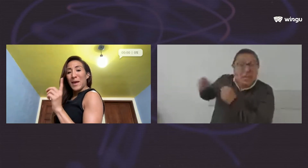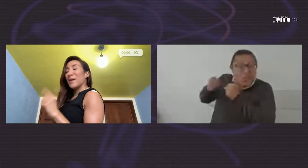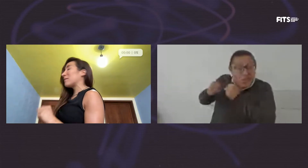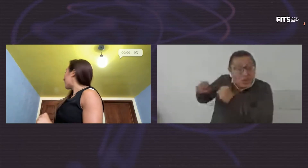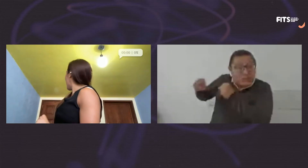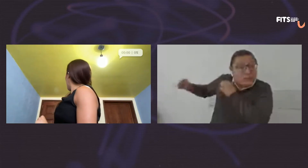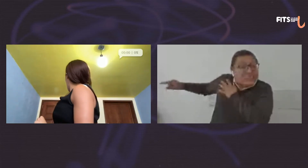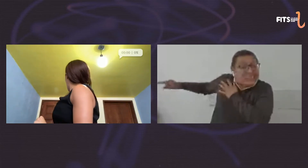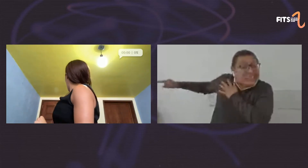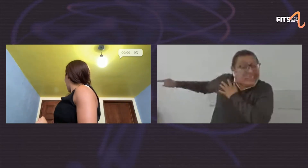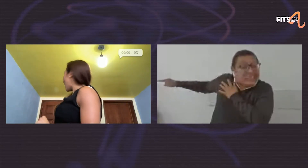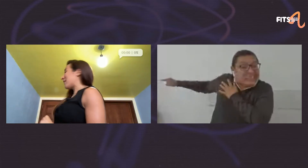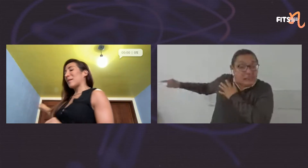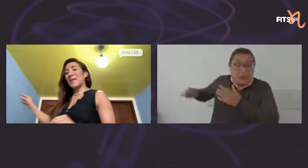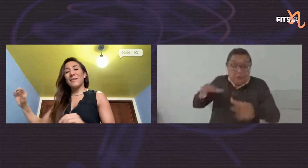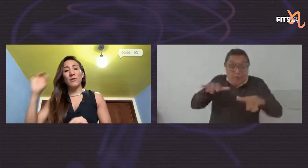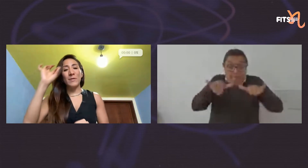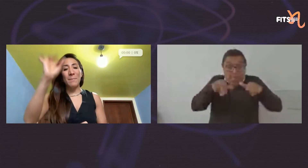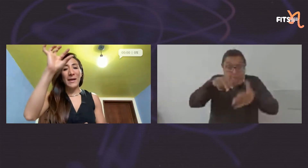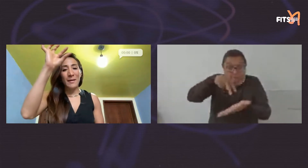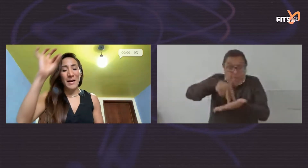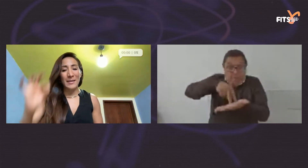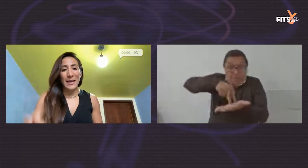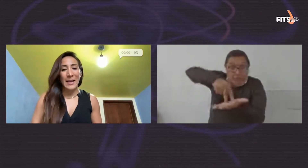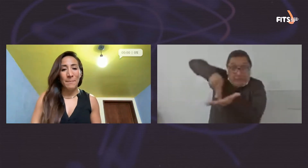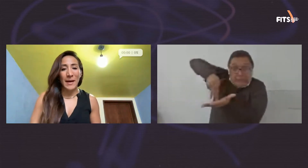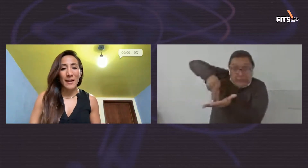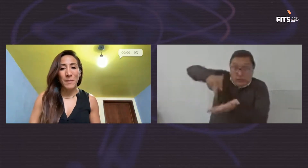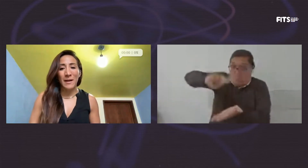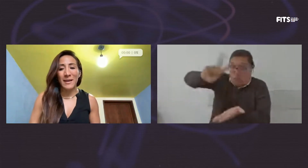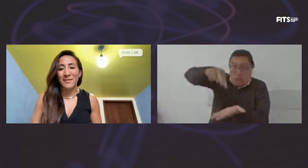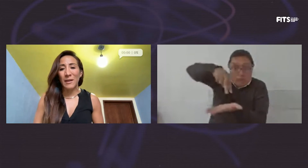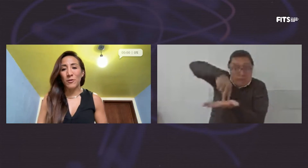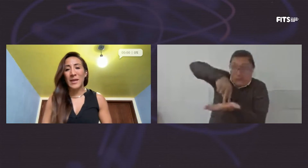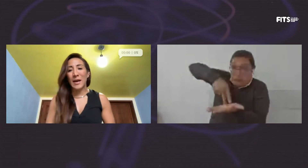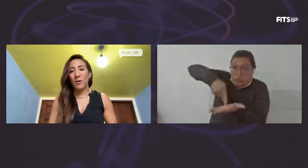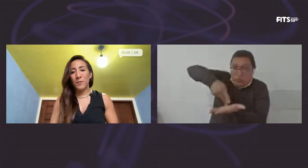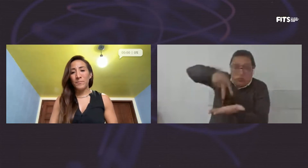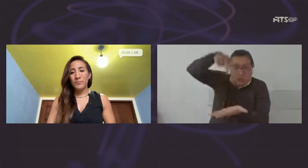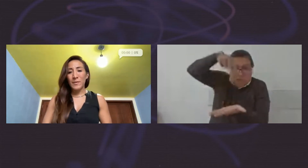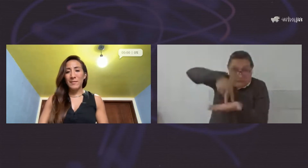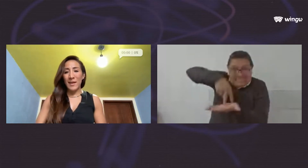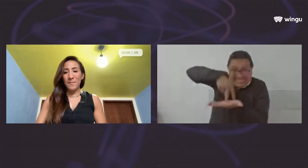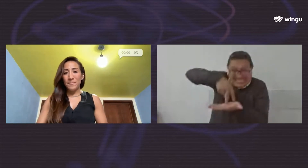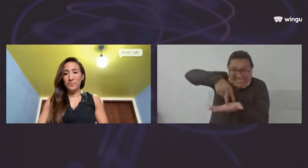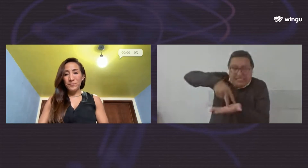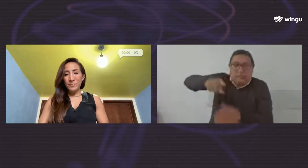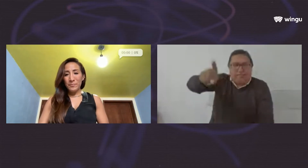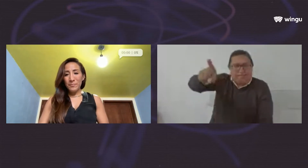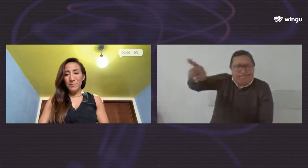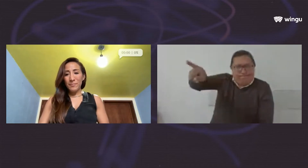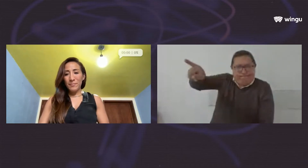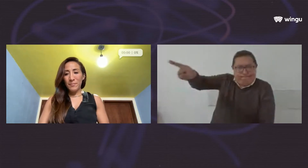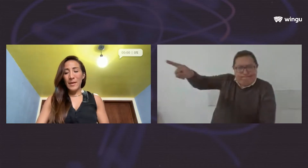tus pies. Y volteas y haces una marca imaginaria en la pared para ver hasta dónde llegó. ¿Sí?